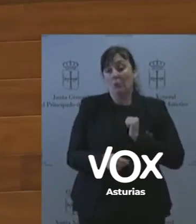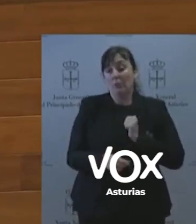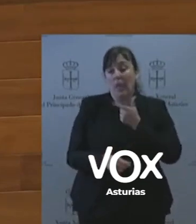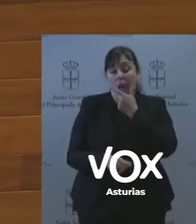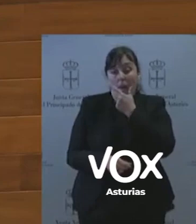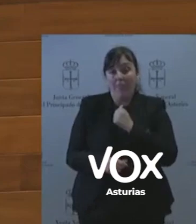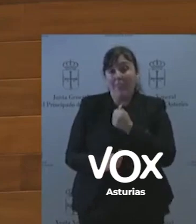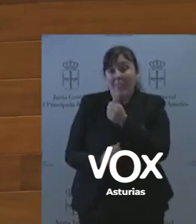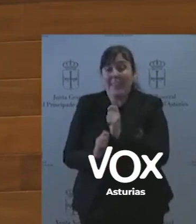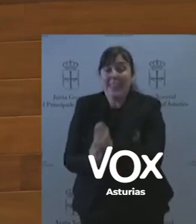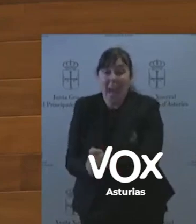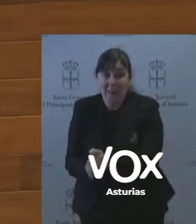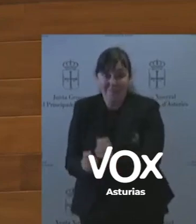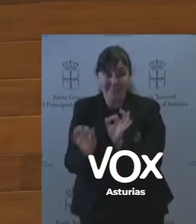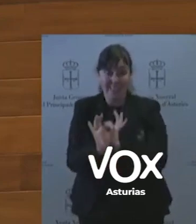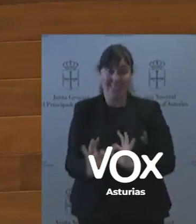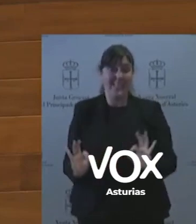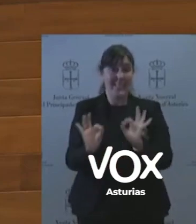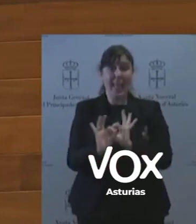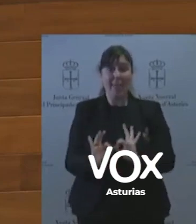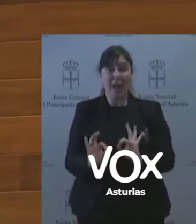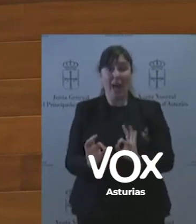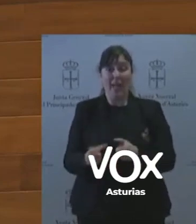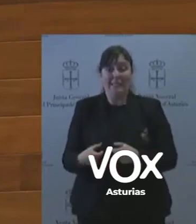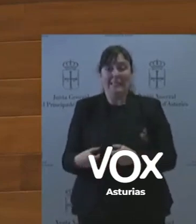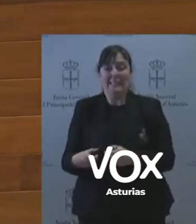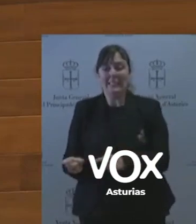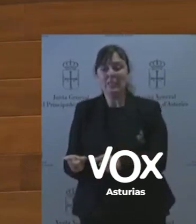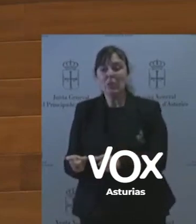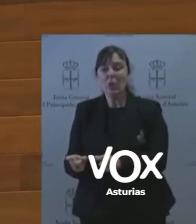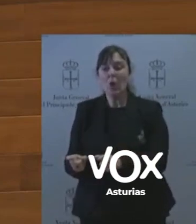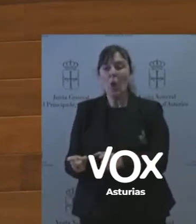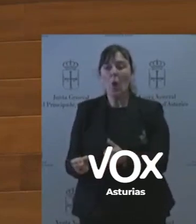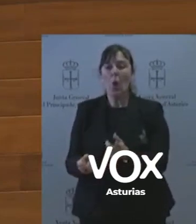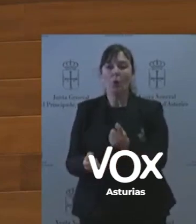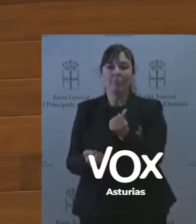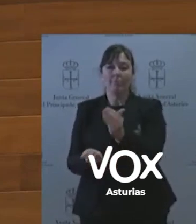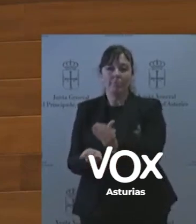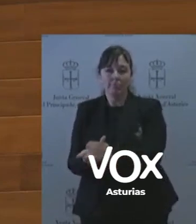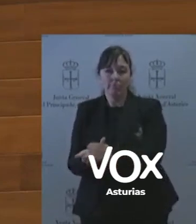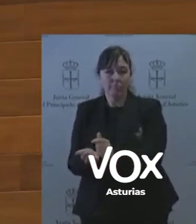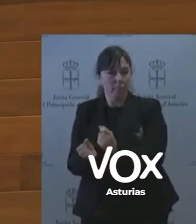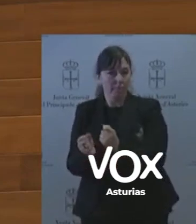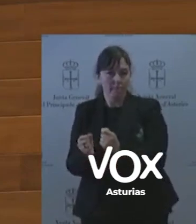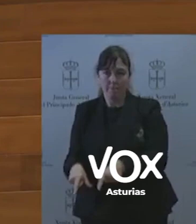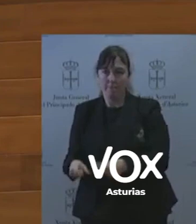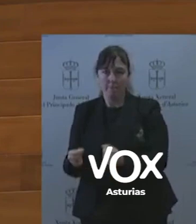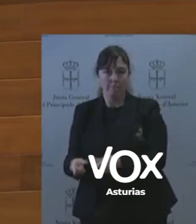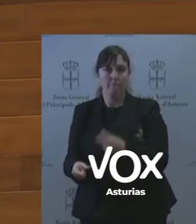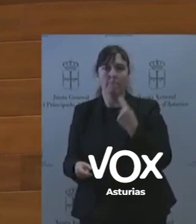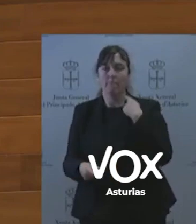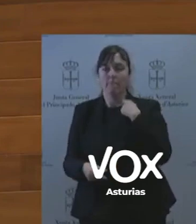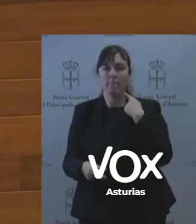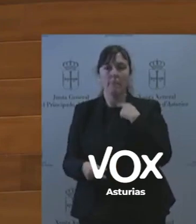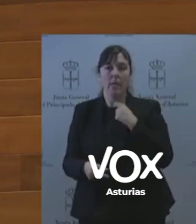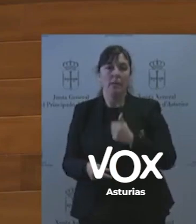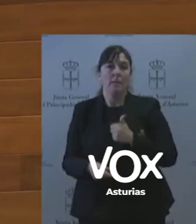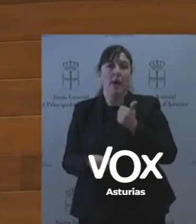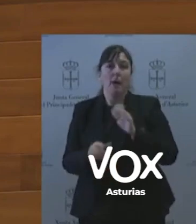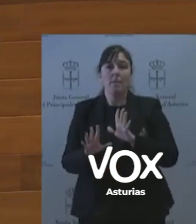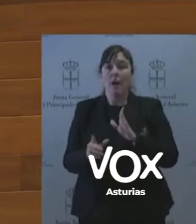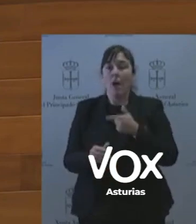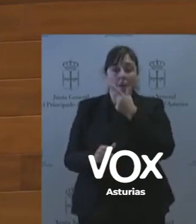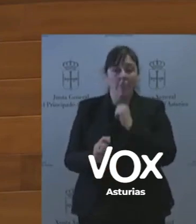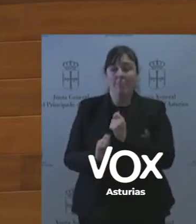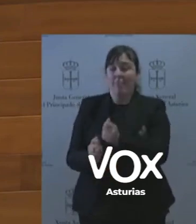que más ingresos ha perdido. Y las necesitan, señorías. No se les da ninguna facilidad, aunque sean 2 de cada 3 los que siguen